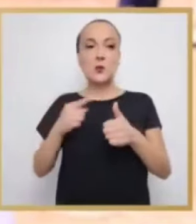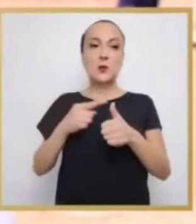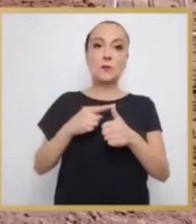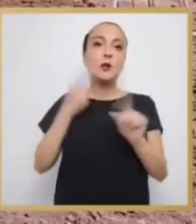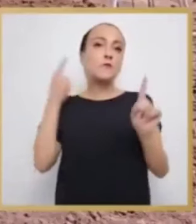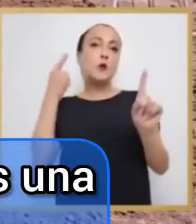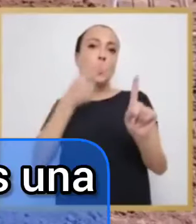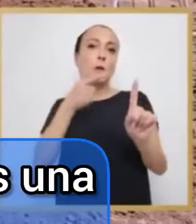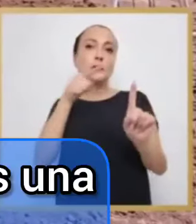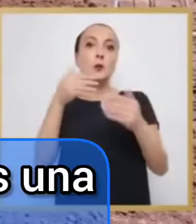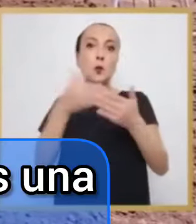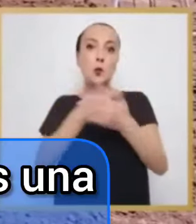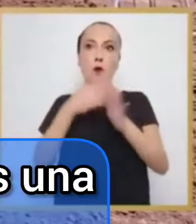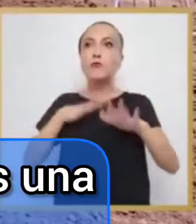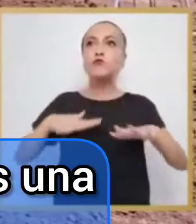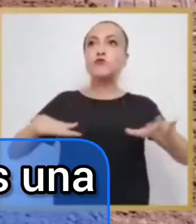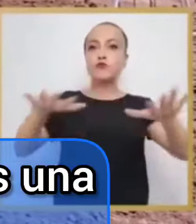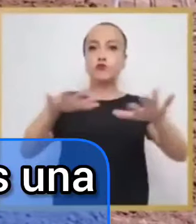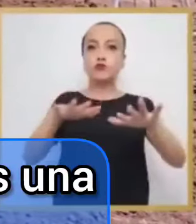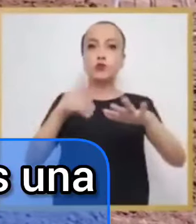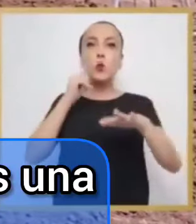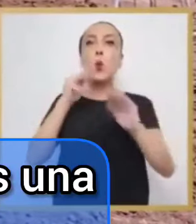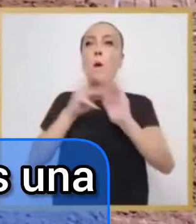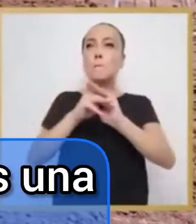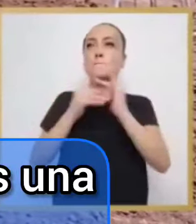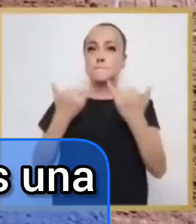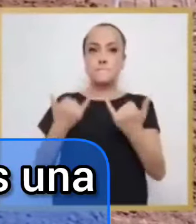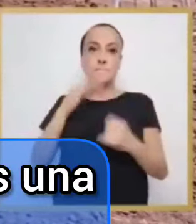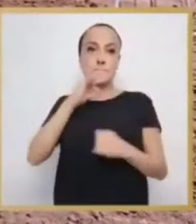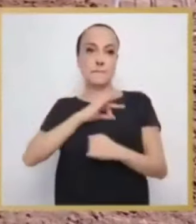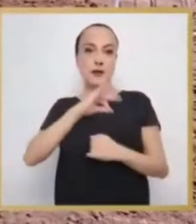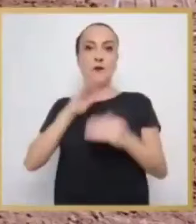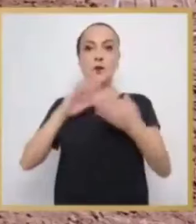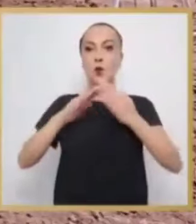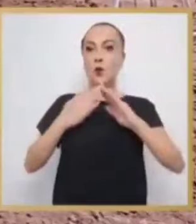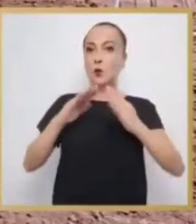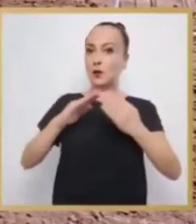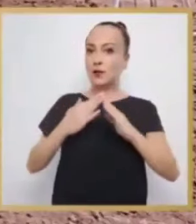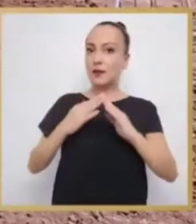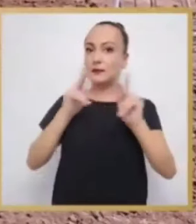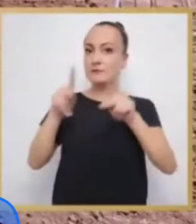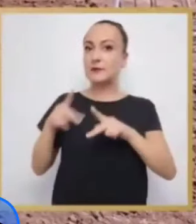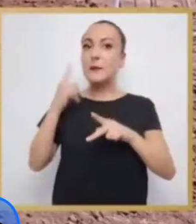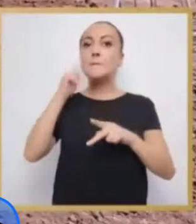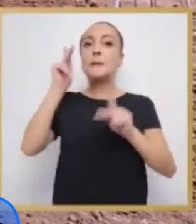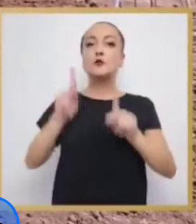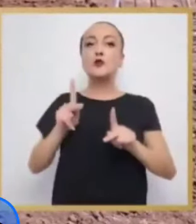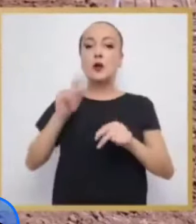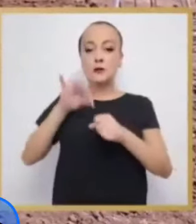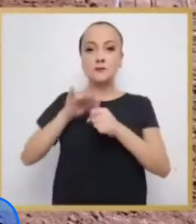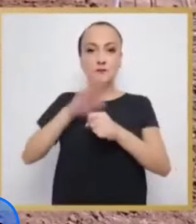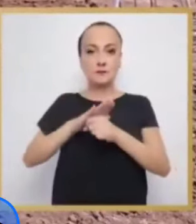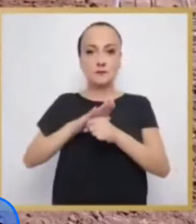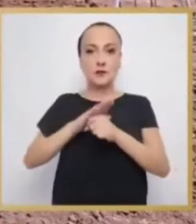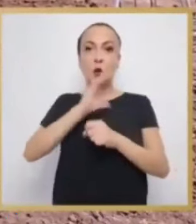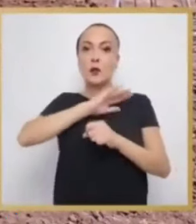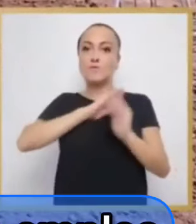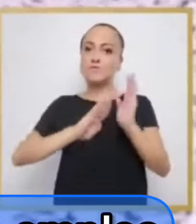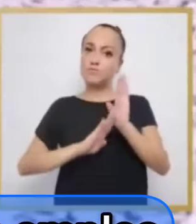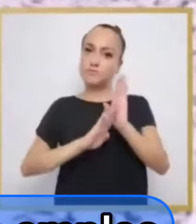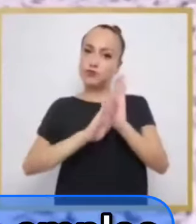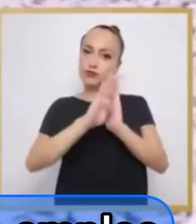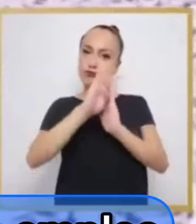vehículos. El objetivo con este nuevo campo ferial es una modernización para beneficio de la comunidad y de los productores con condiciones